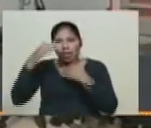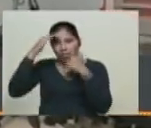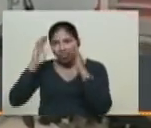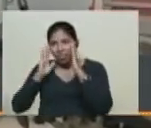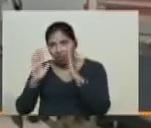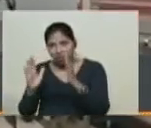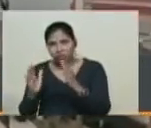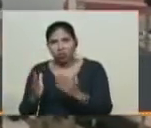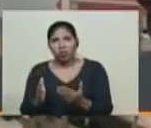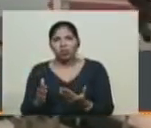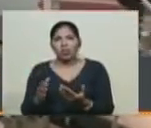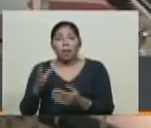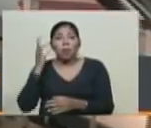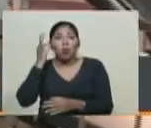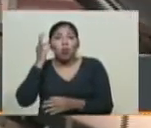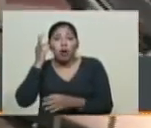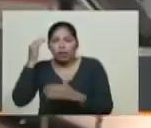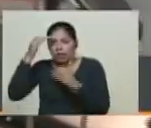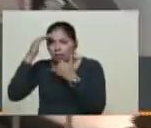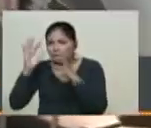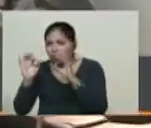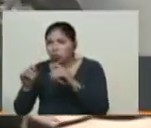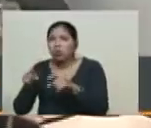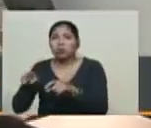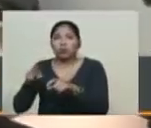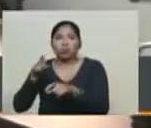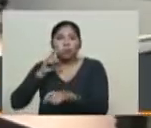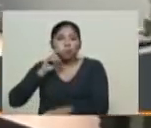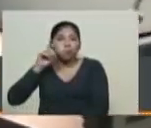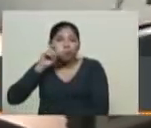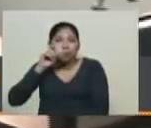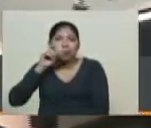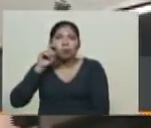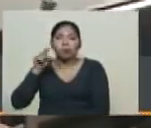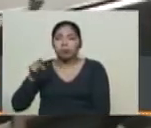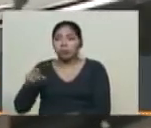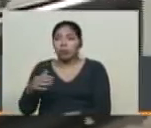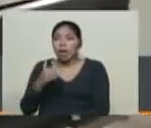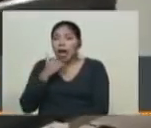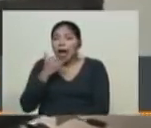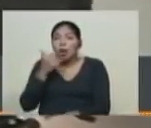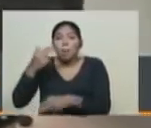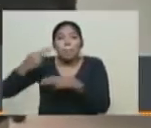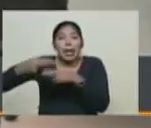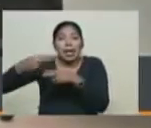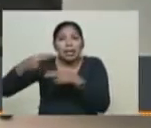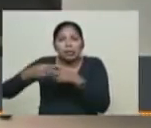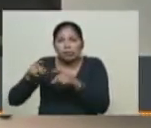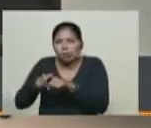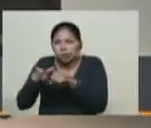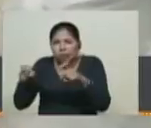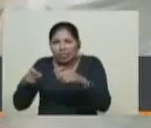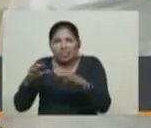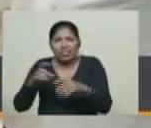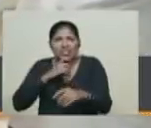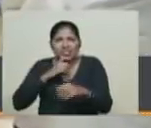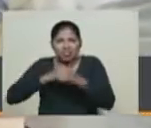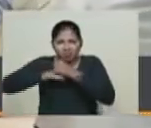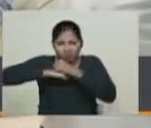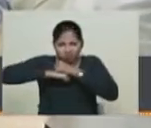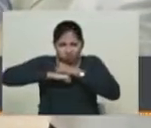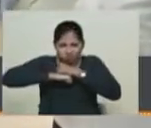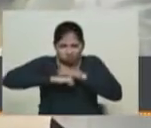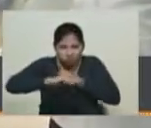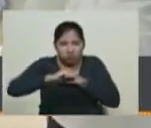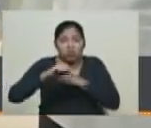a nuestras mujeres embarazadas cuando hay alto riesgo obstétrico, cuando es necesario